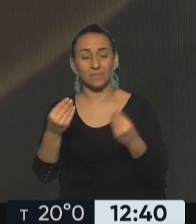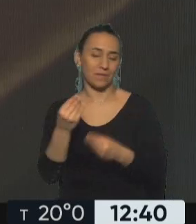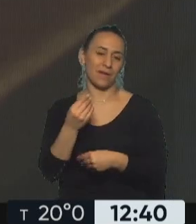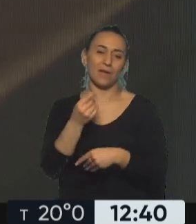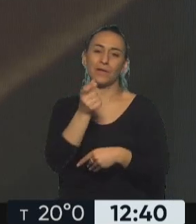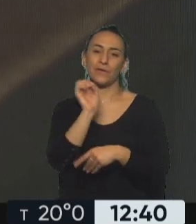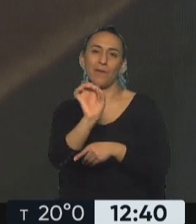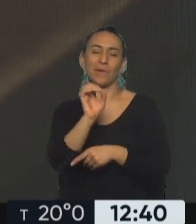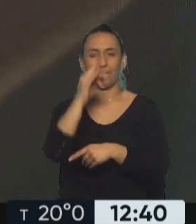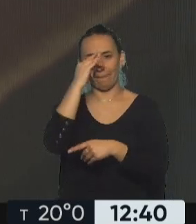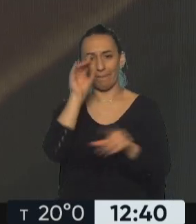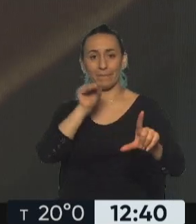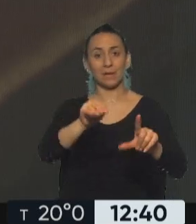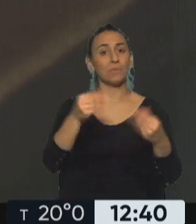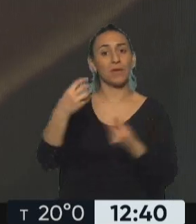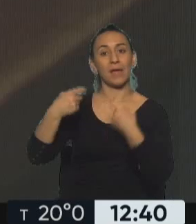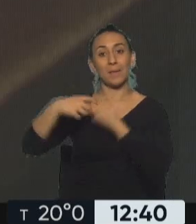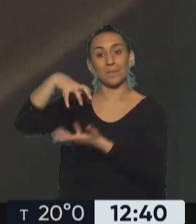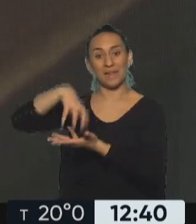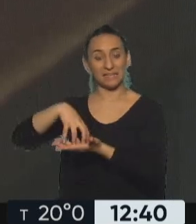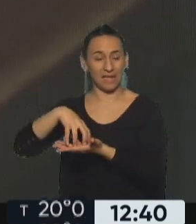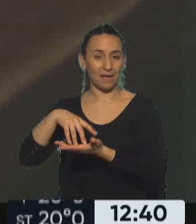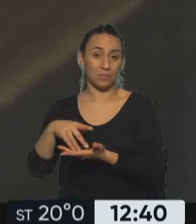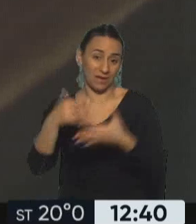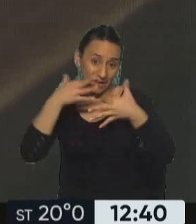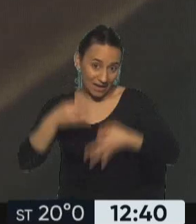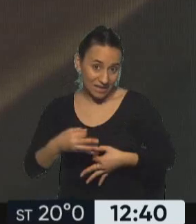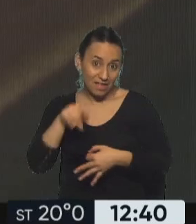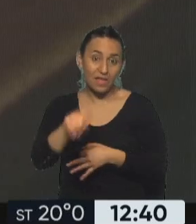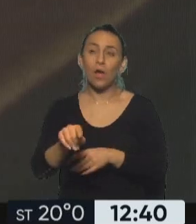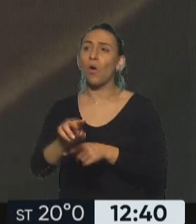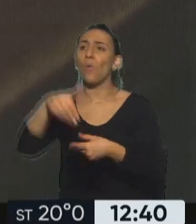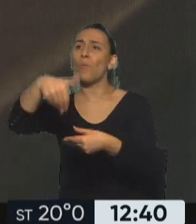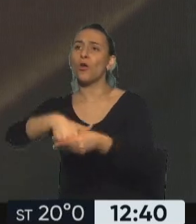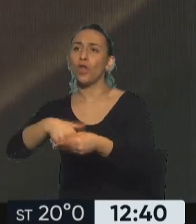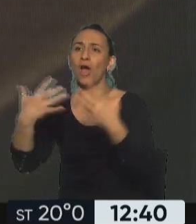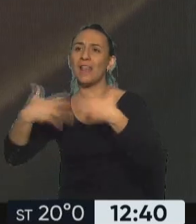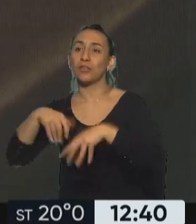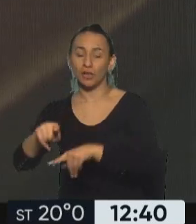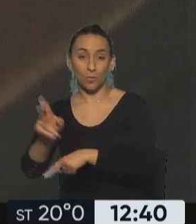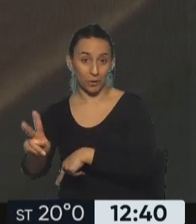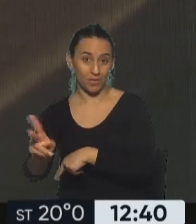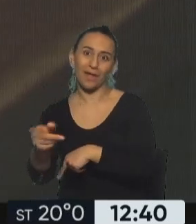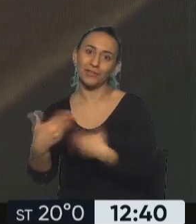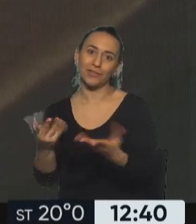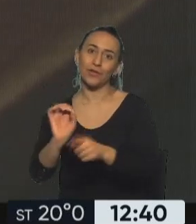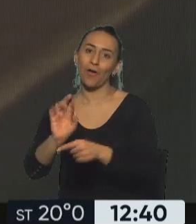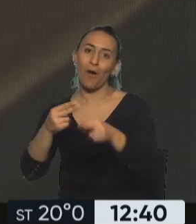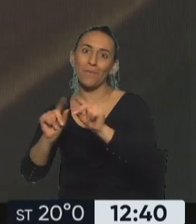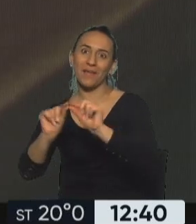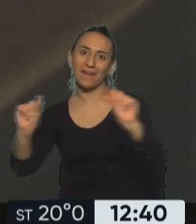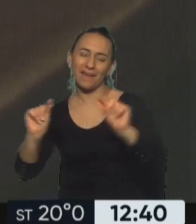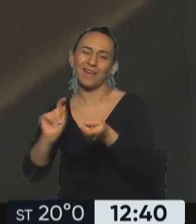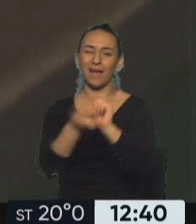puso a este sistema porque el voto electrónico estaba prohibido en la ciudad de Buenos Aires. Pero la patente, que también está la imagen de la